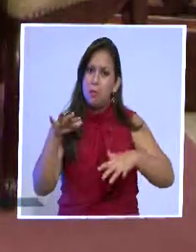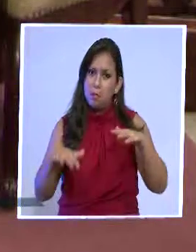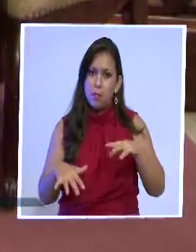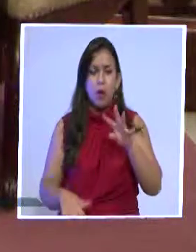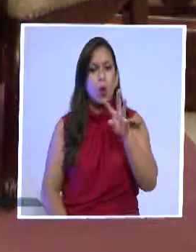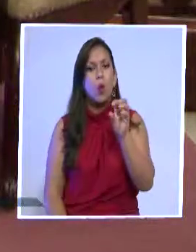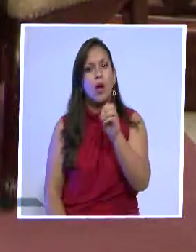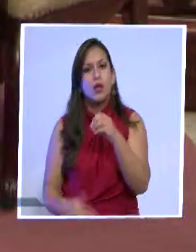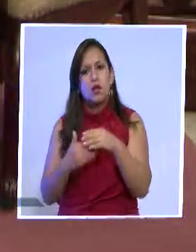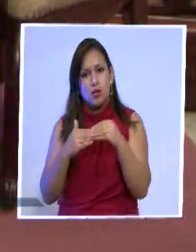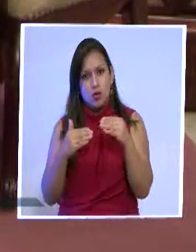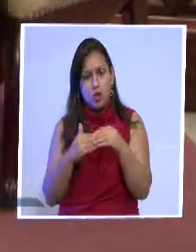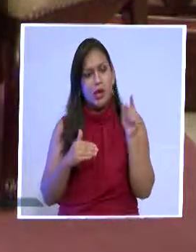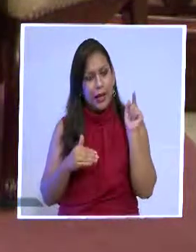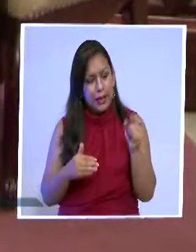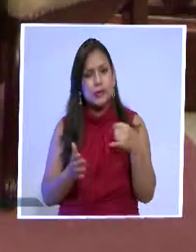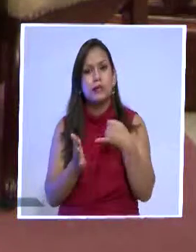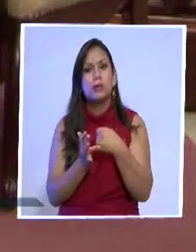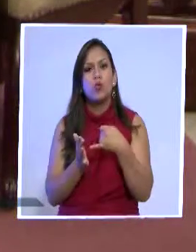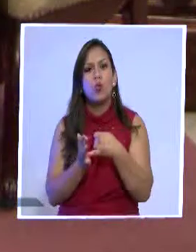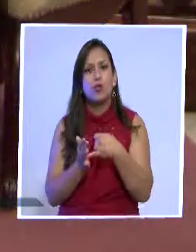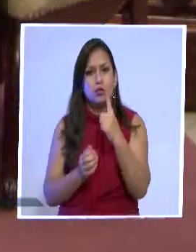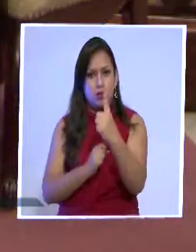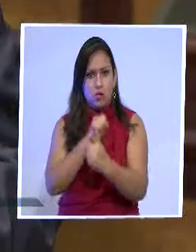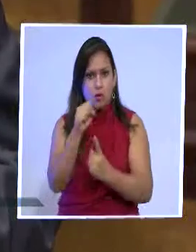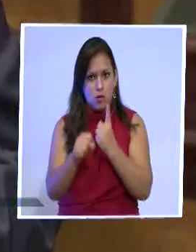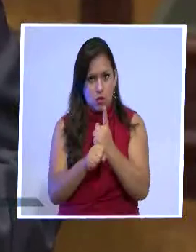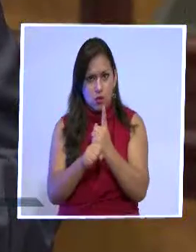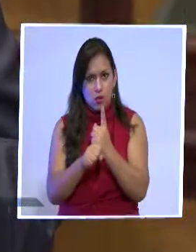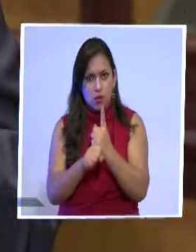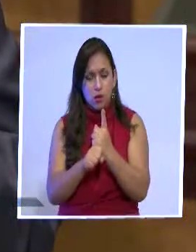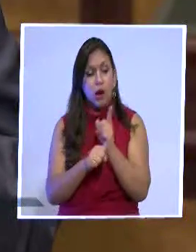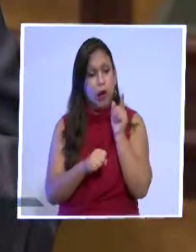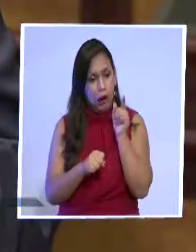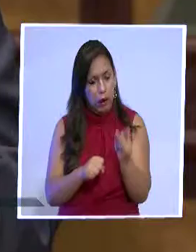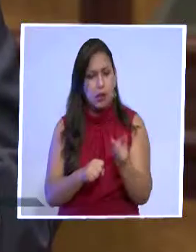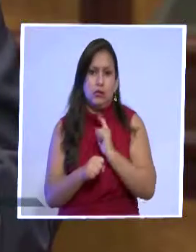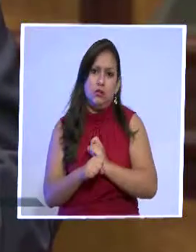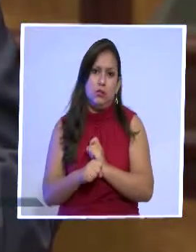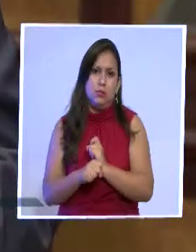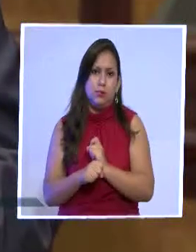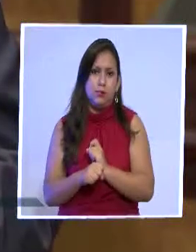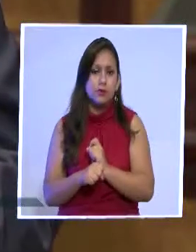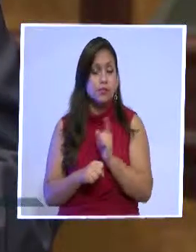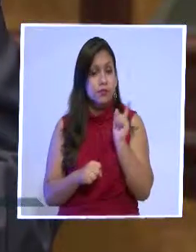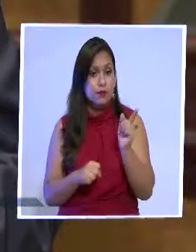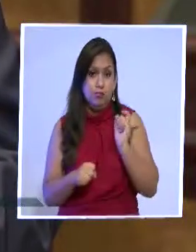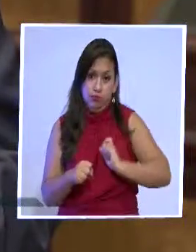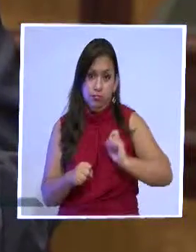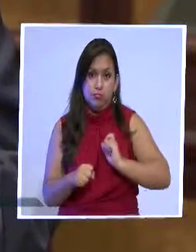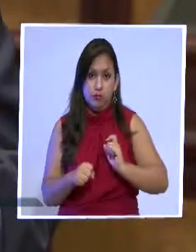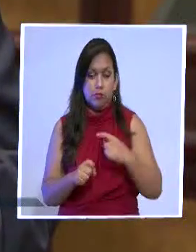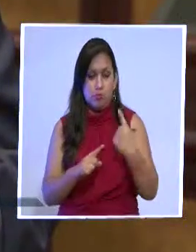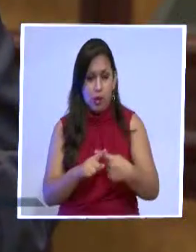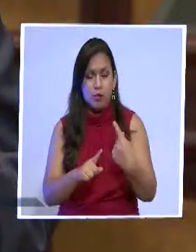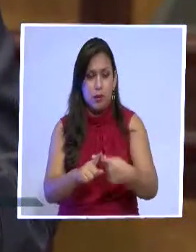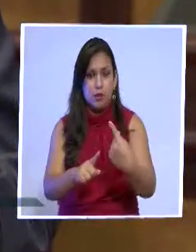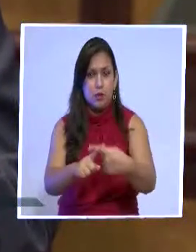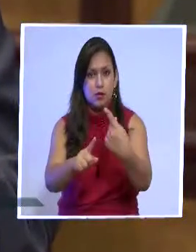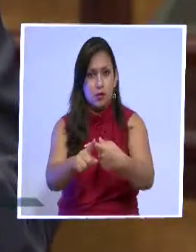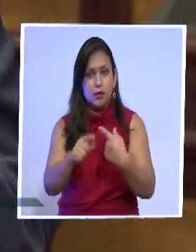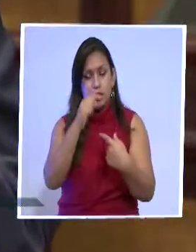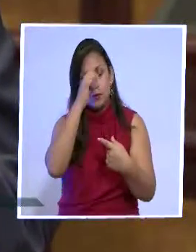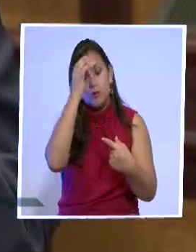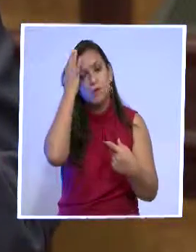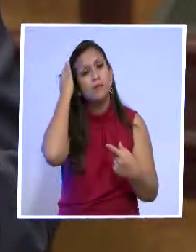valor del impuesto a la renta? ¿Qué es el valor del impuesto a la renta que causaría en ese rango que estaría de ganancia de ingresos mensuales teniendo 20